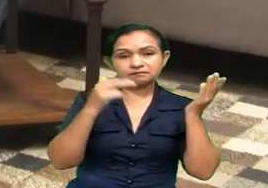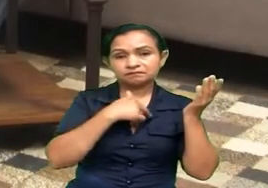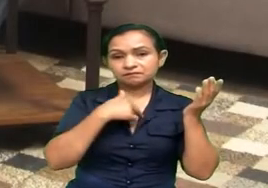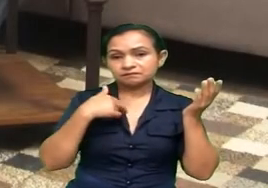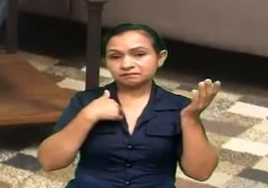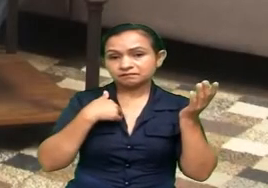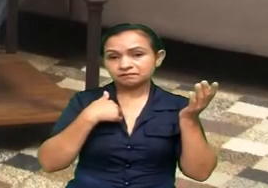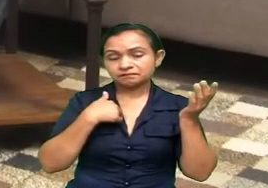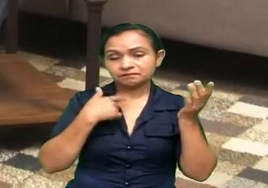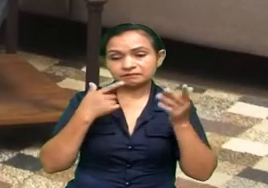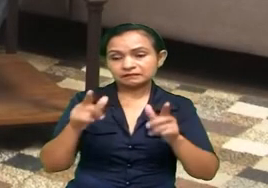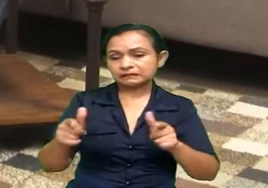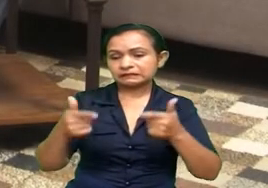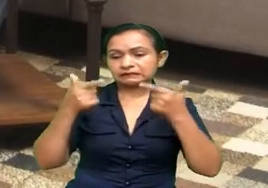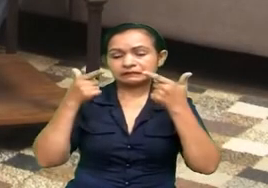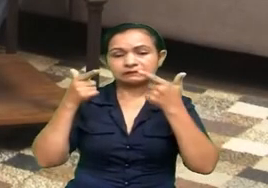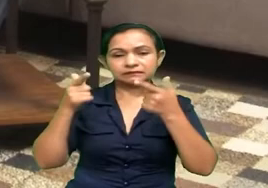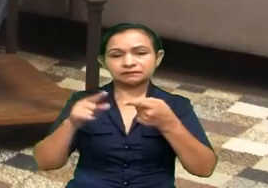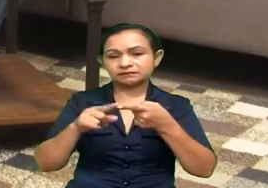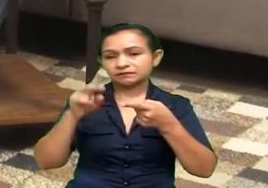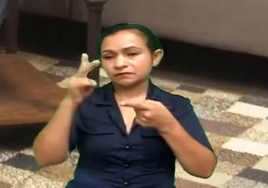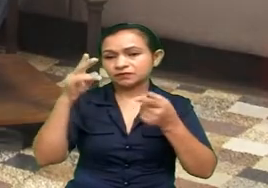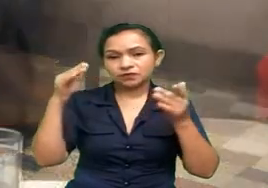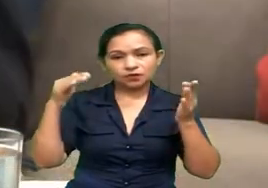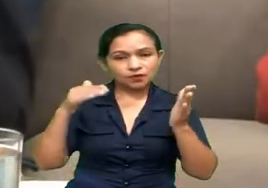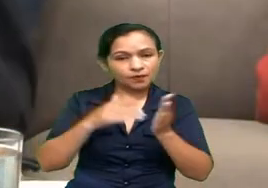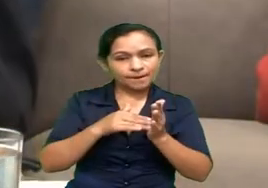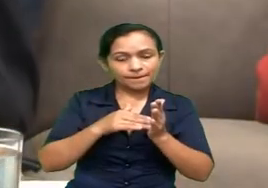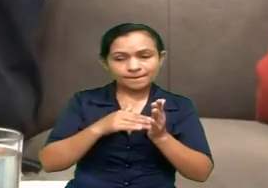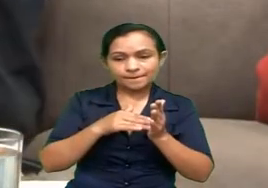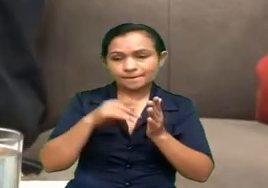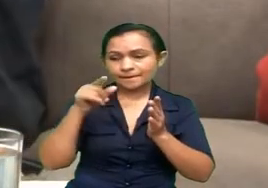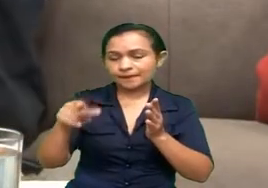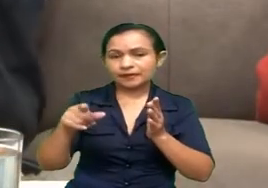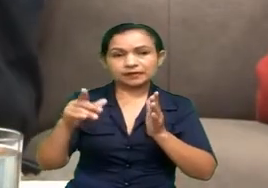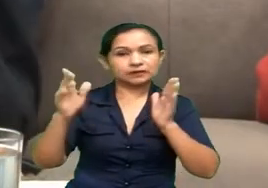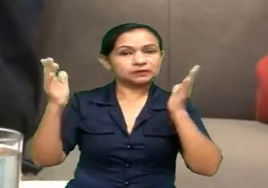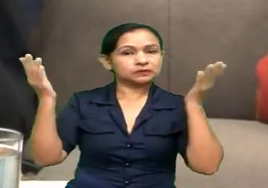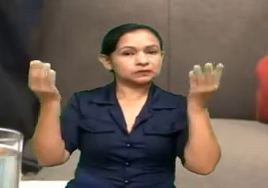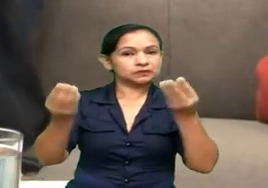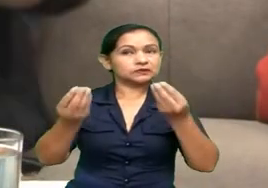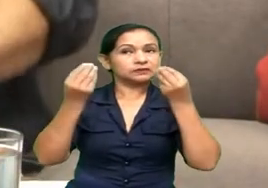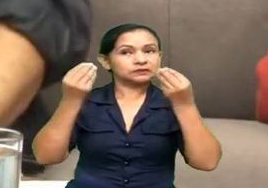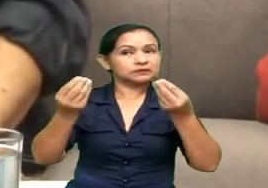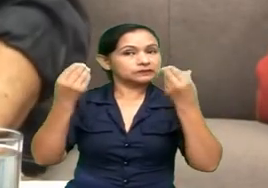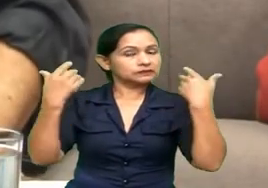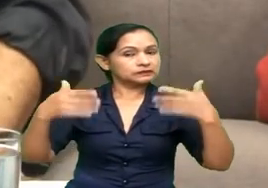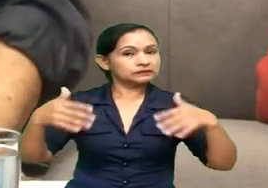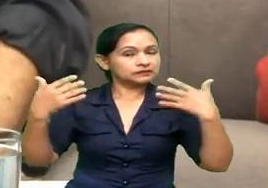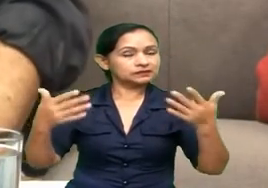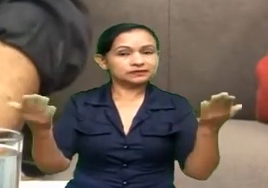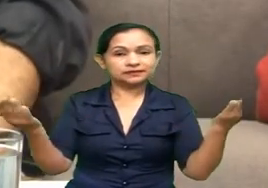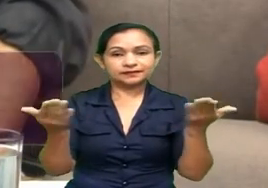más de 1,000 gringos, 2,000 soldados conservadores, una barbaridad.